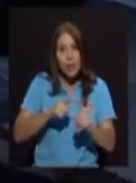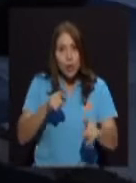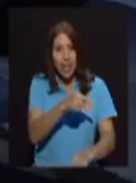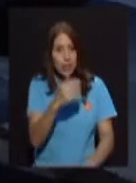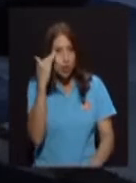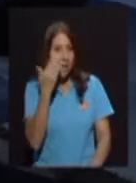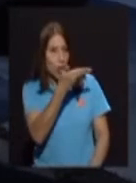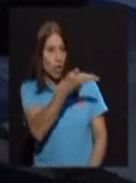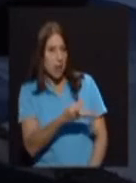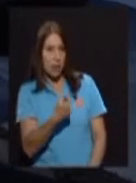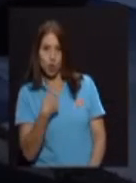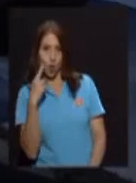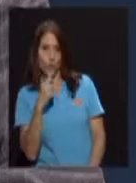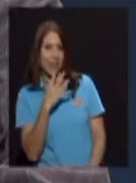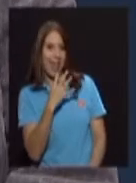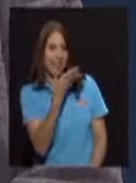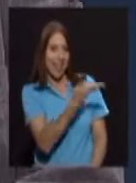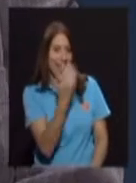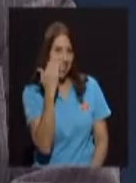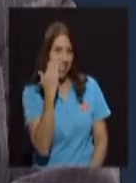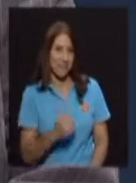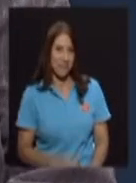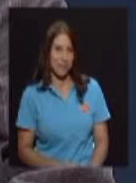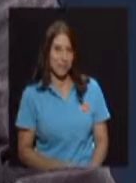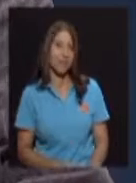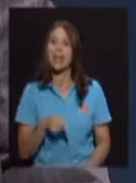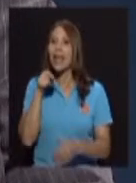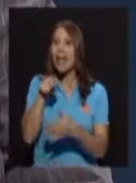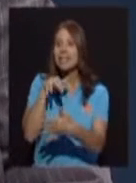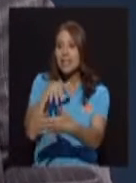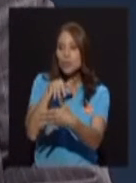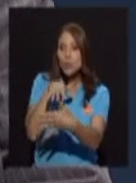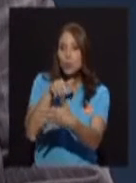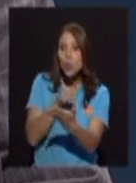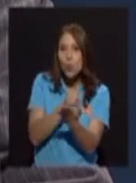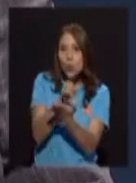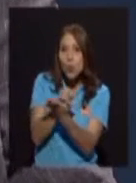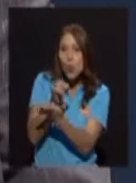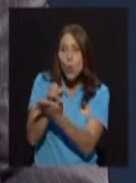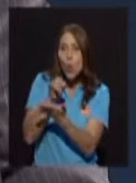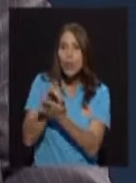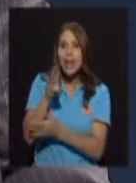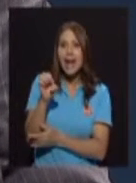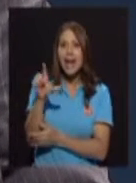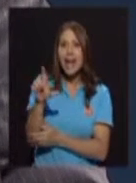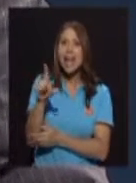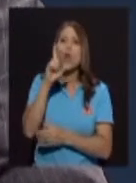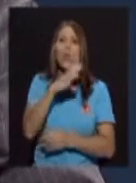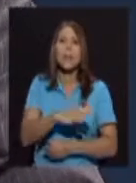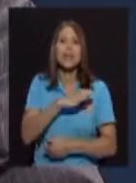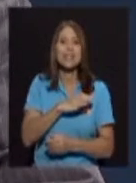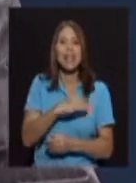yo no. Entonces, que hable el que sabe. De hecho, este estudio de CRELES, una de las particularidades es que está compuesto por